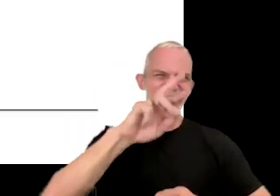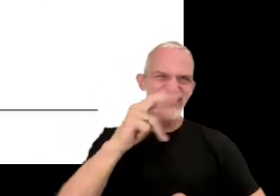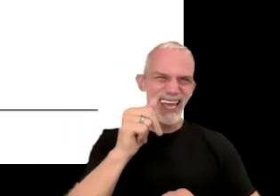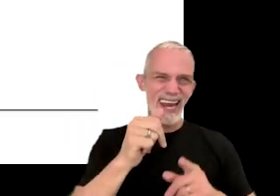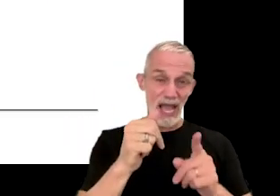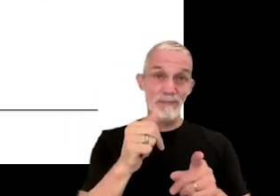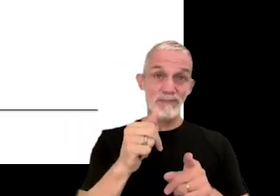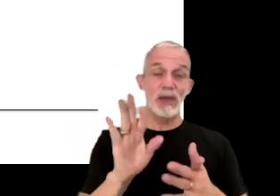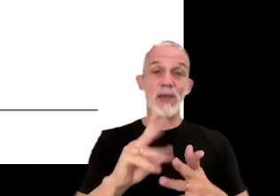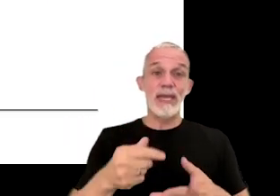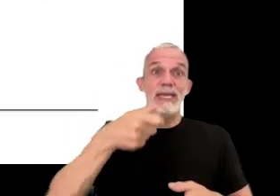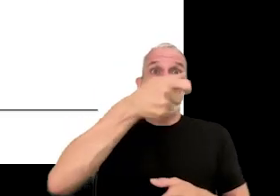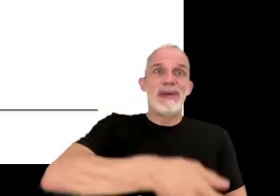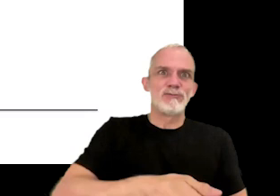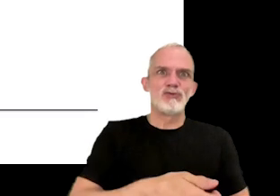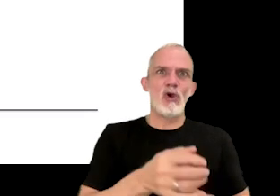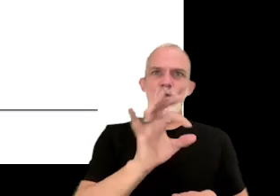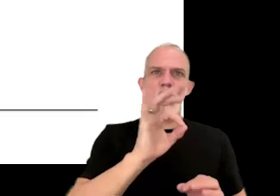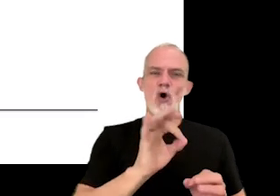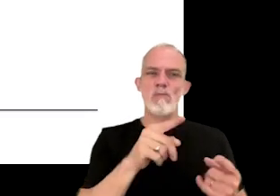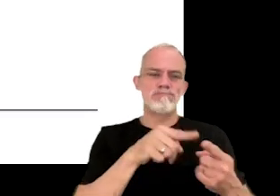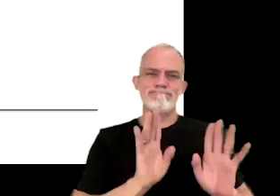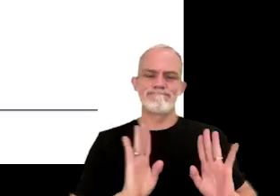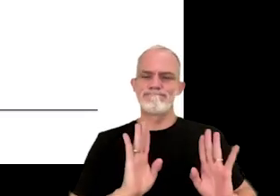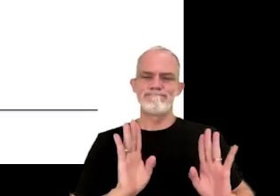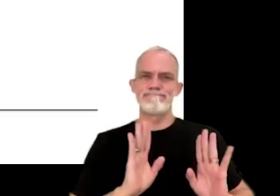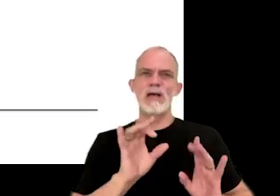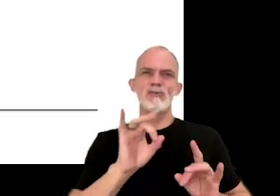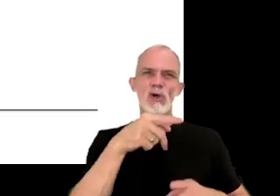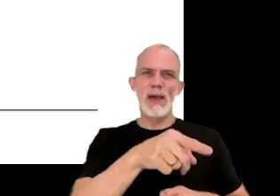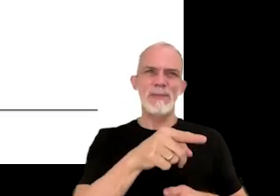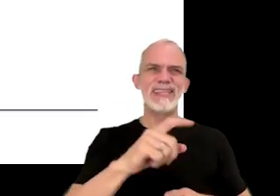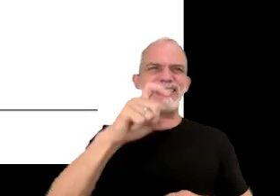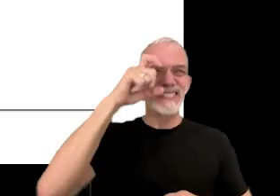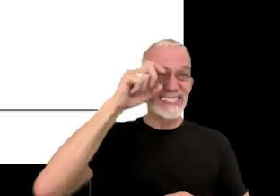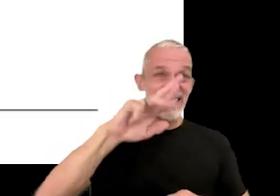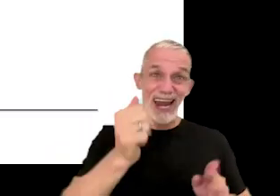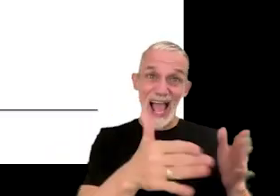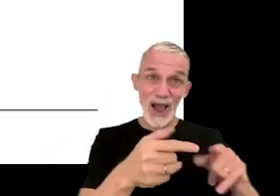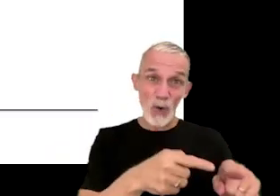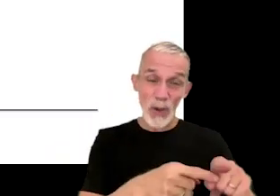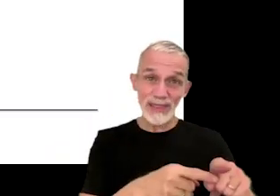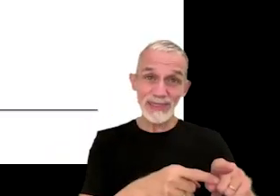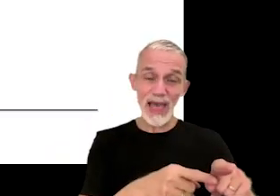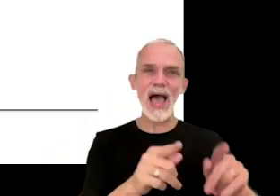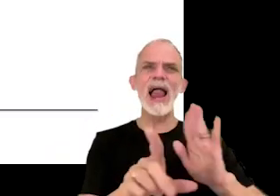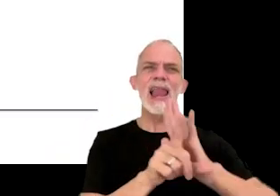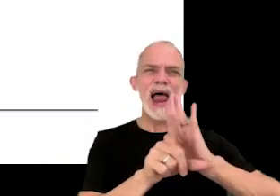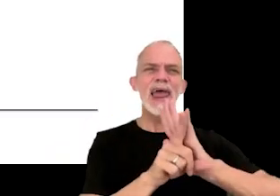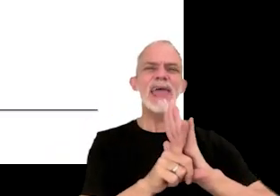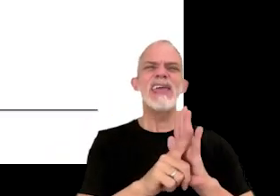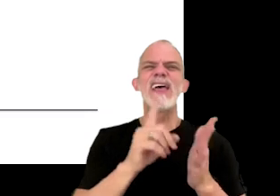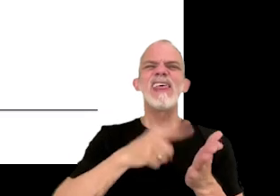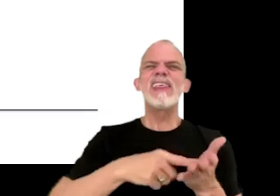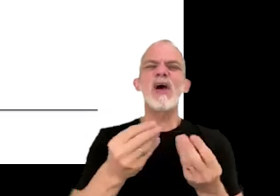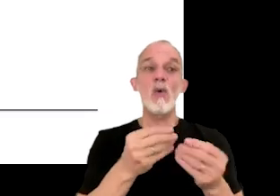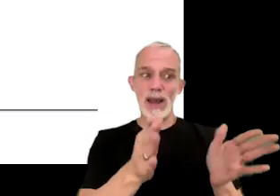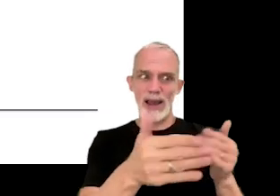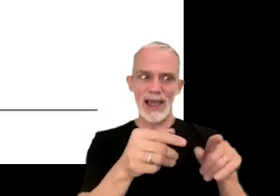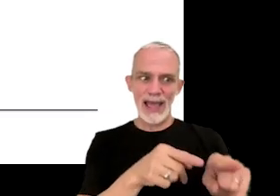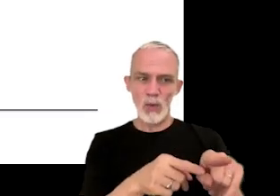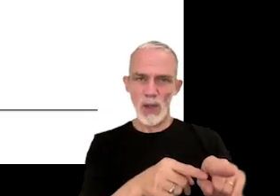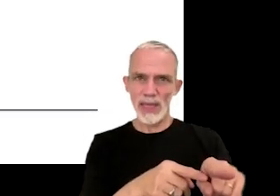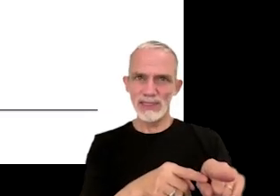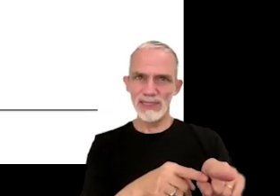algunas inversiones y o a finalidades que en este caso se refiere a la ley decreto, en las cuales